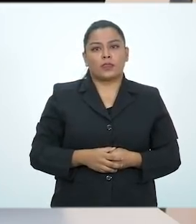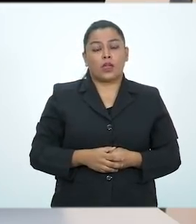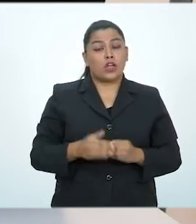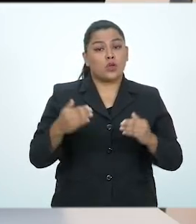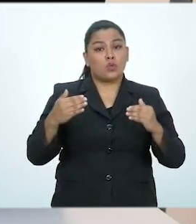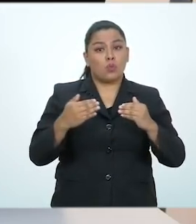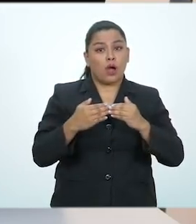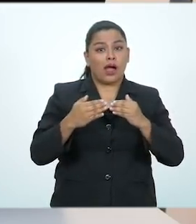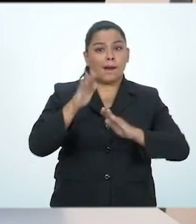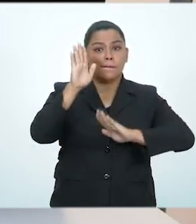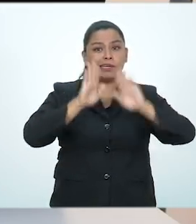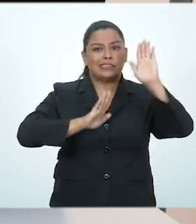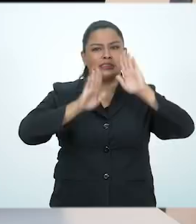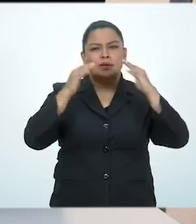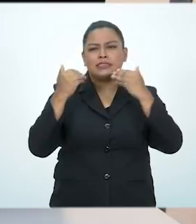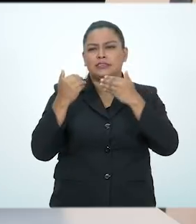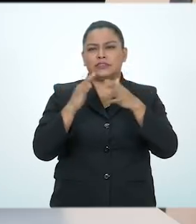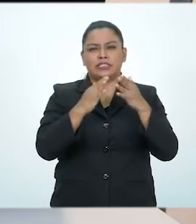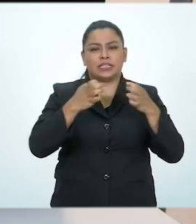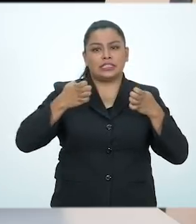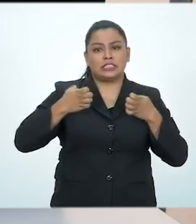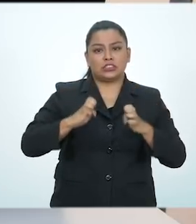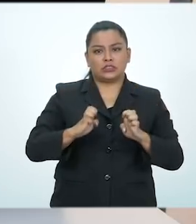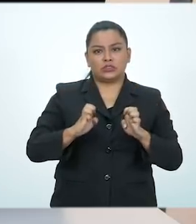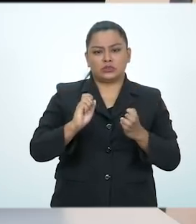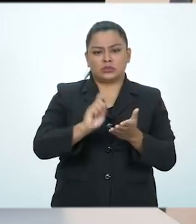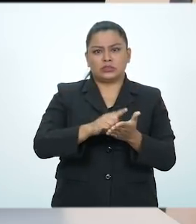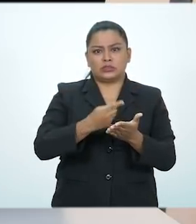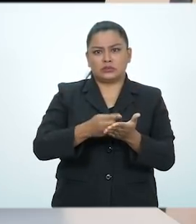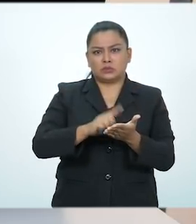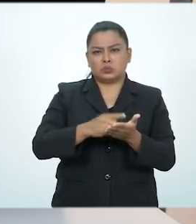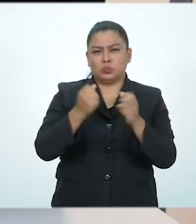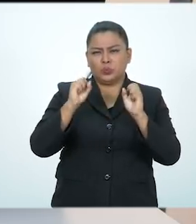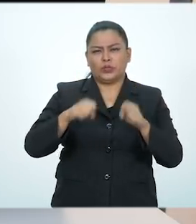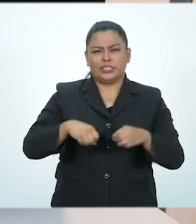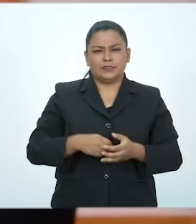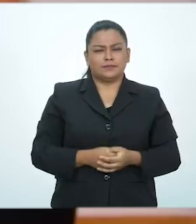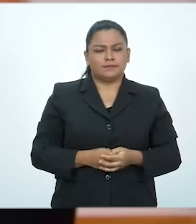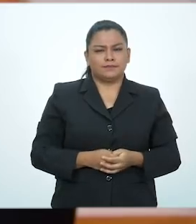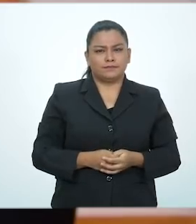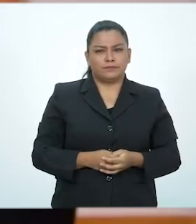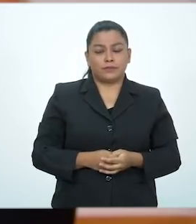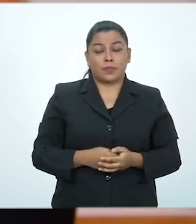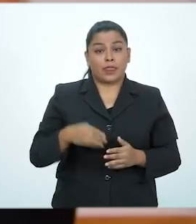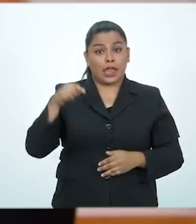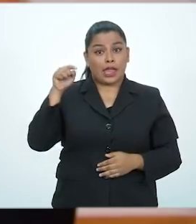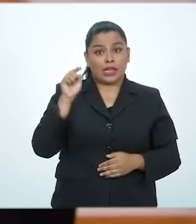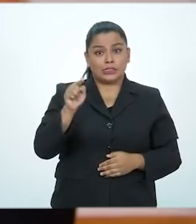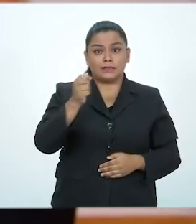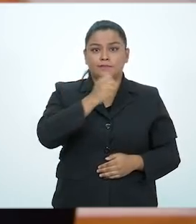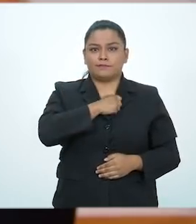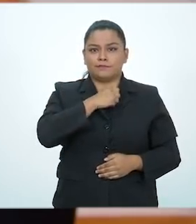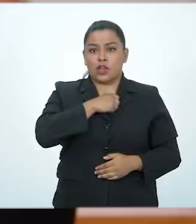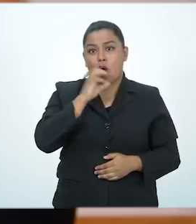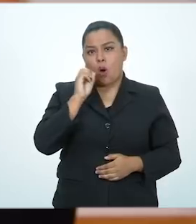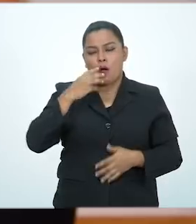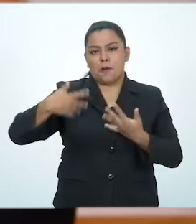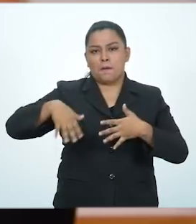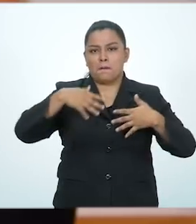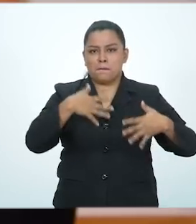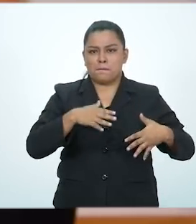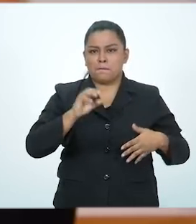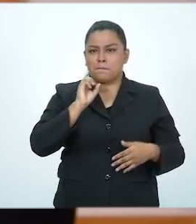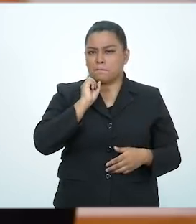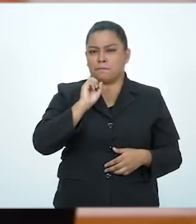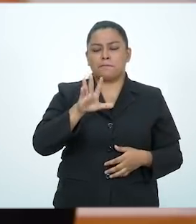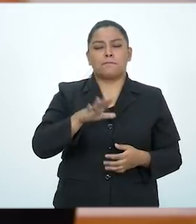También participar en diversas estrategias discursivas como en un debate. Este tipo de tareas o actividades